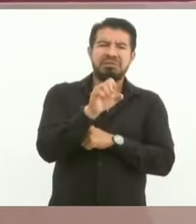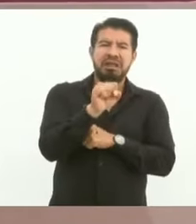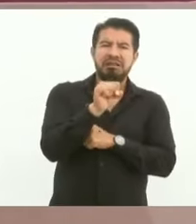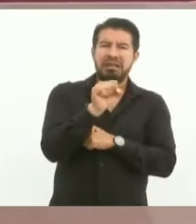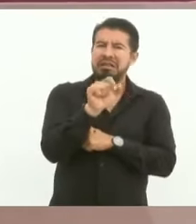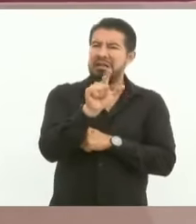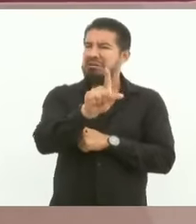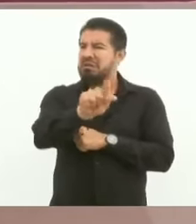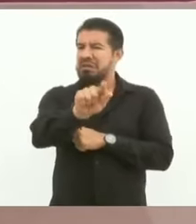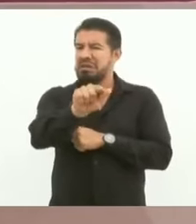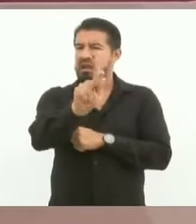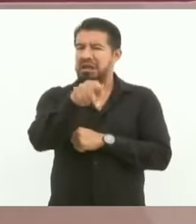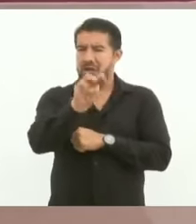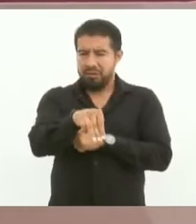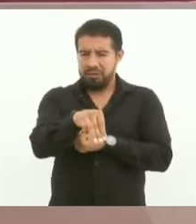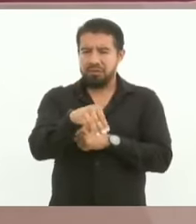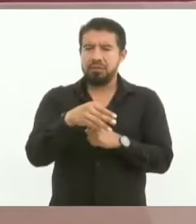poco menos de